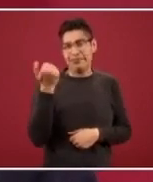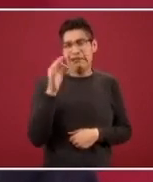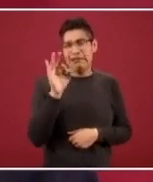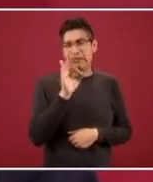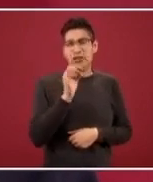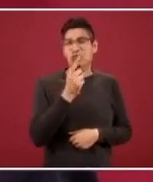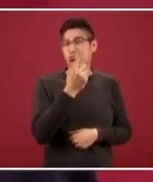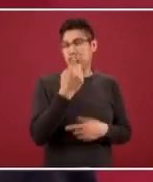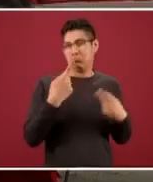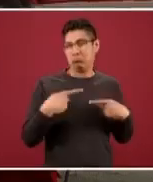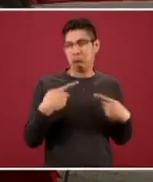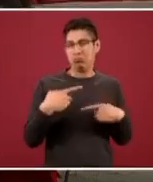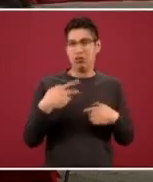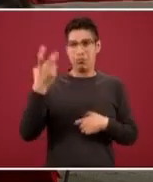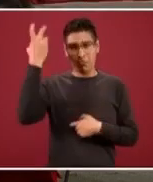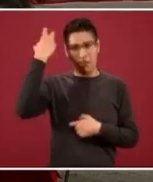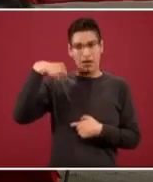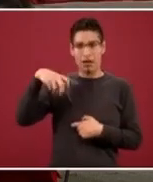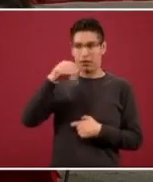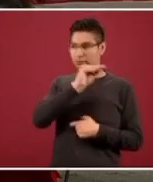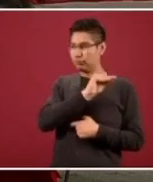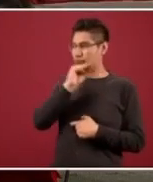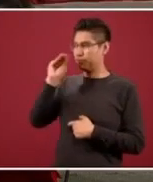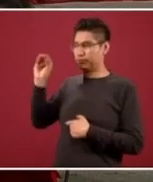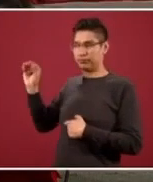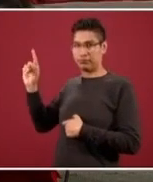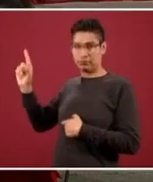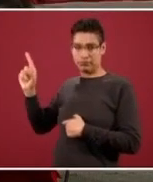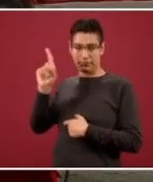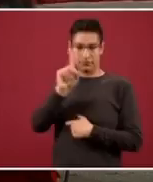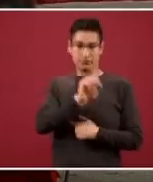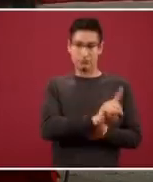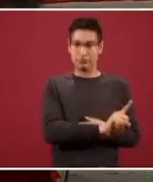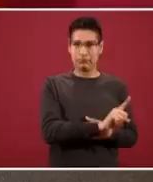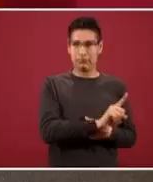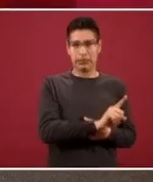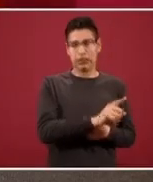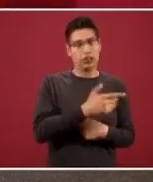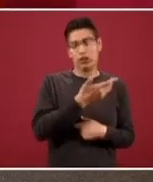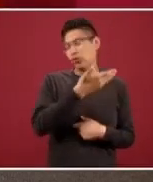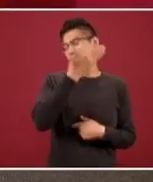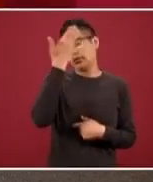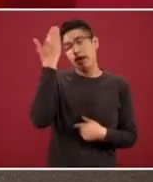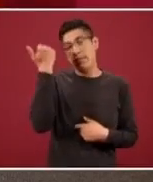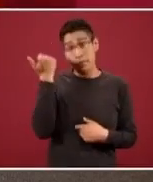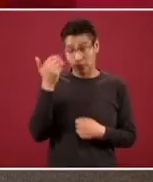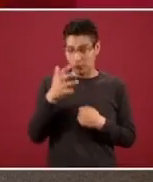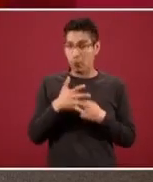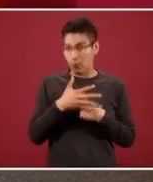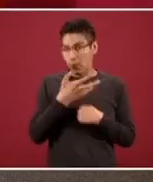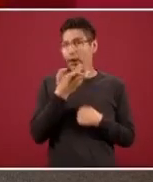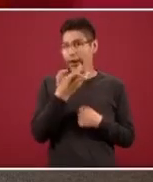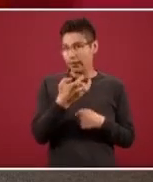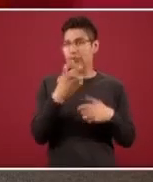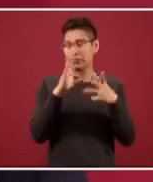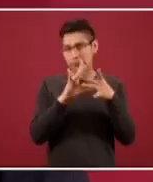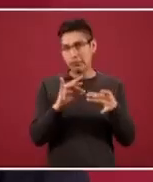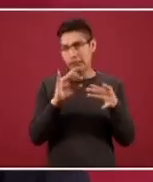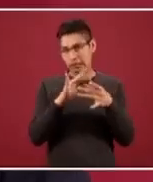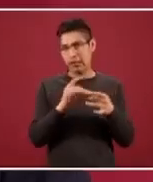extranjero y por eso así es como se define este caso. No se define como un caso